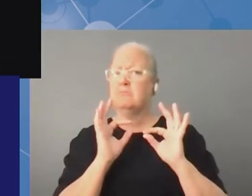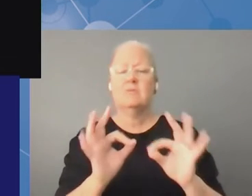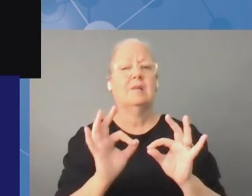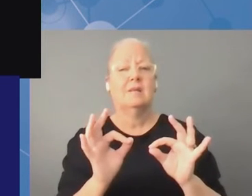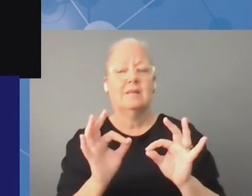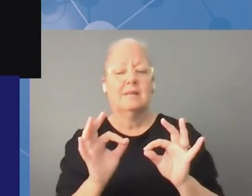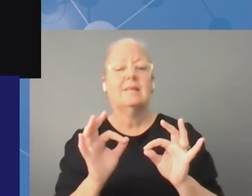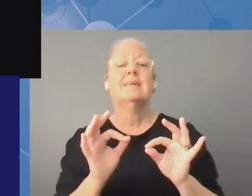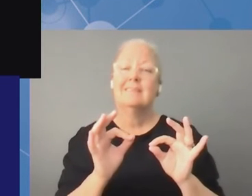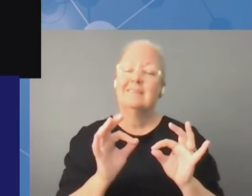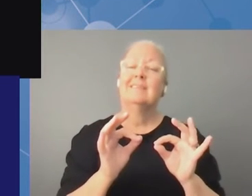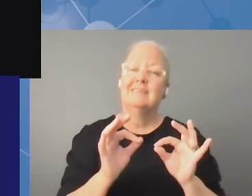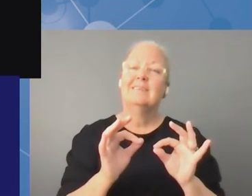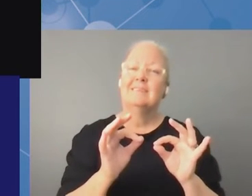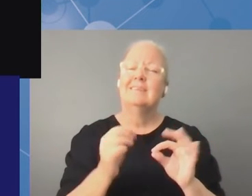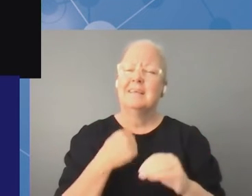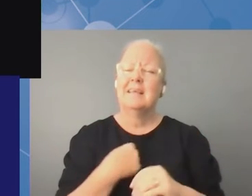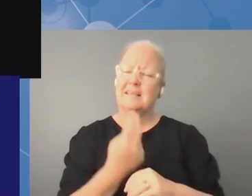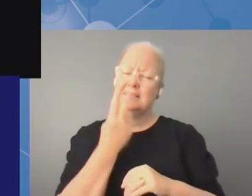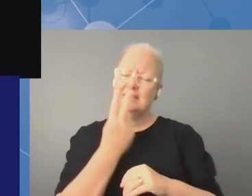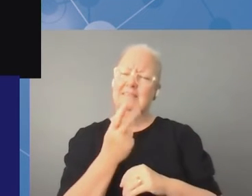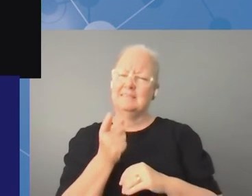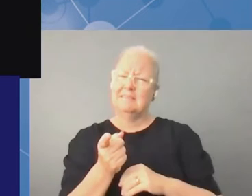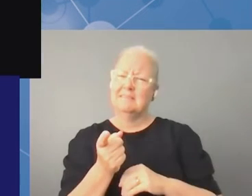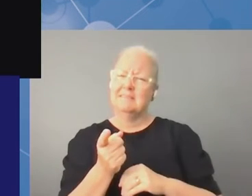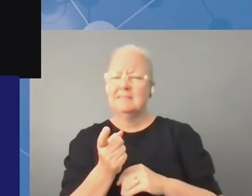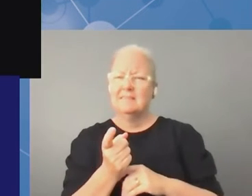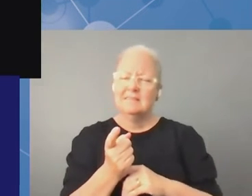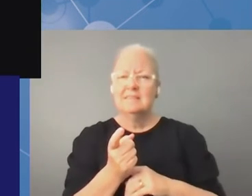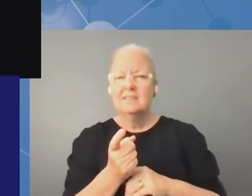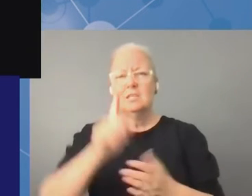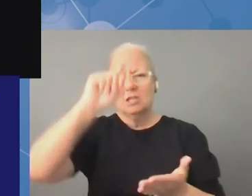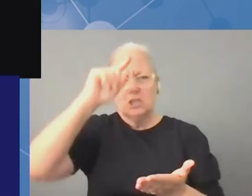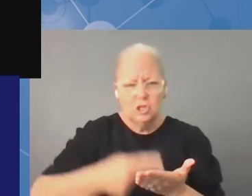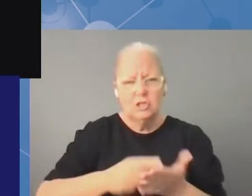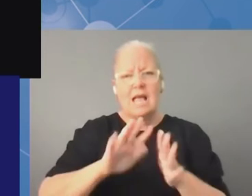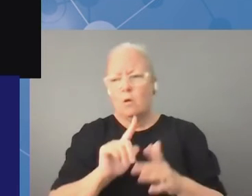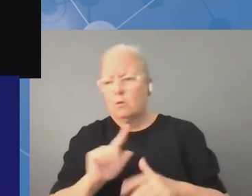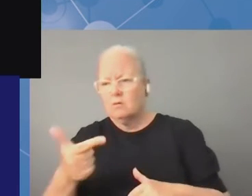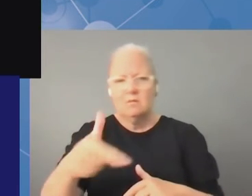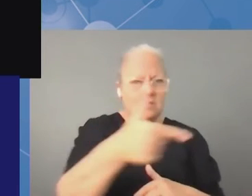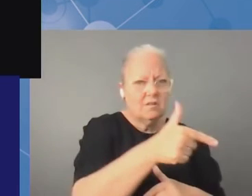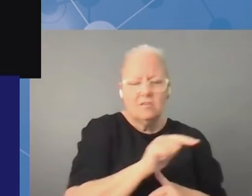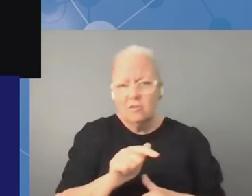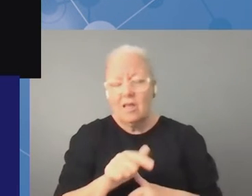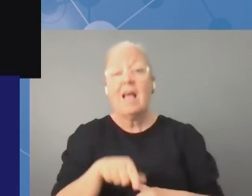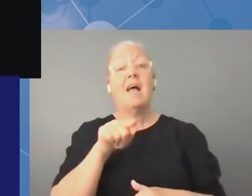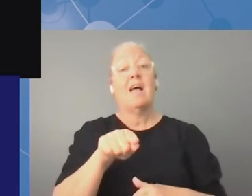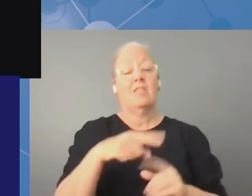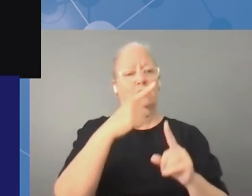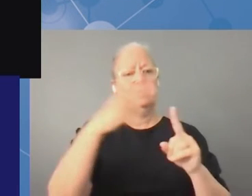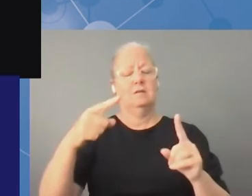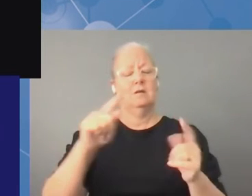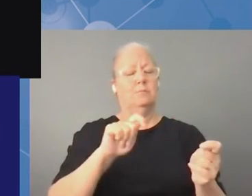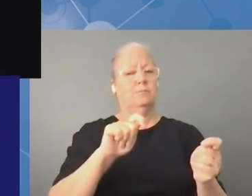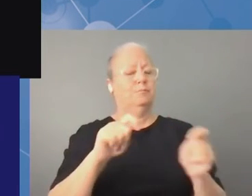mostrado la relevancia de este enfoque multilateral de los temas digitales. Por un lado, el nivel